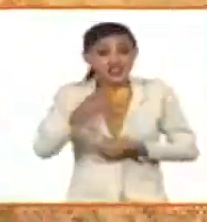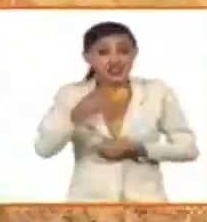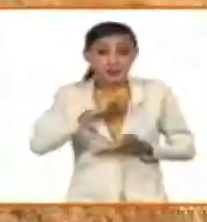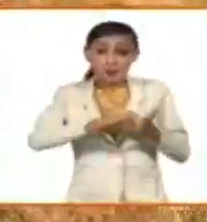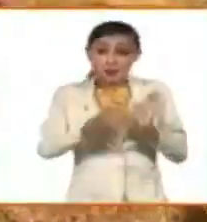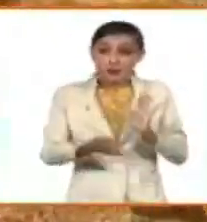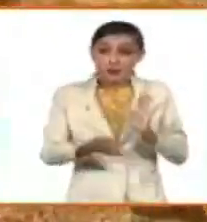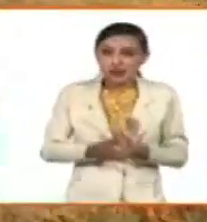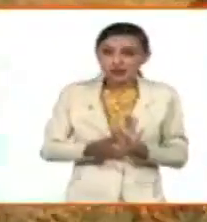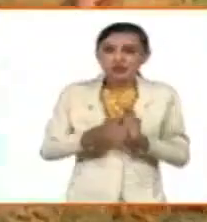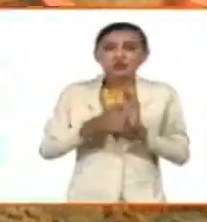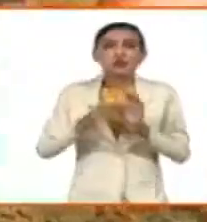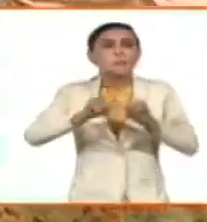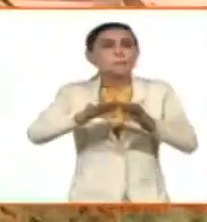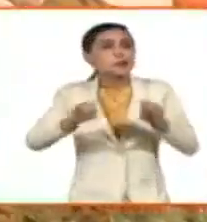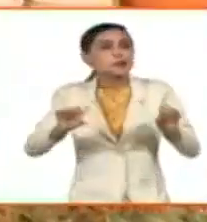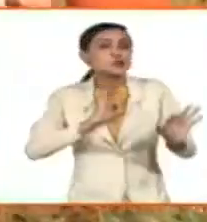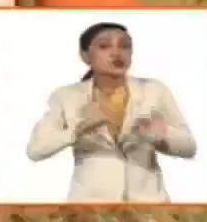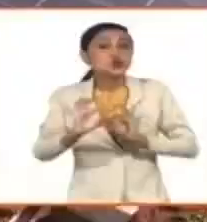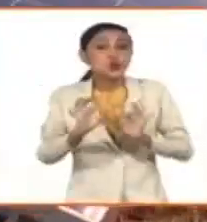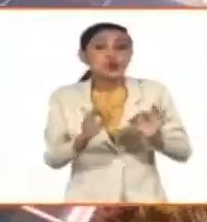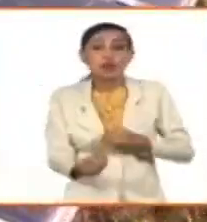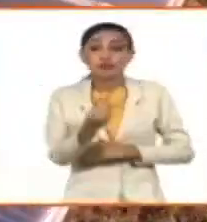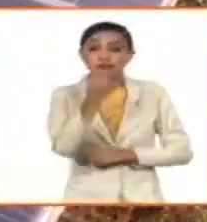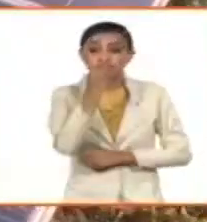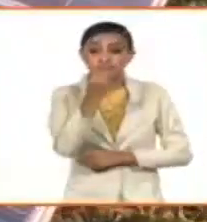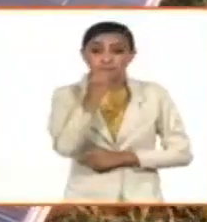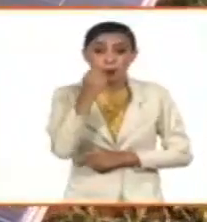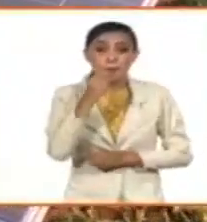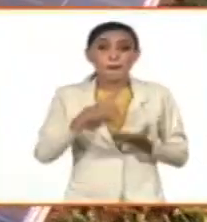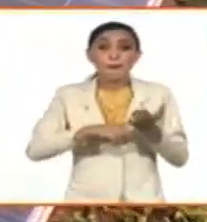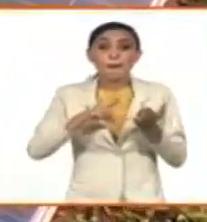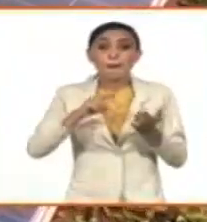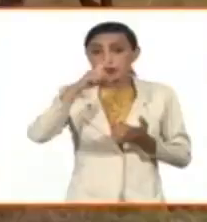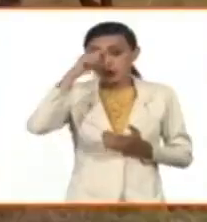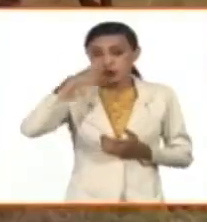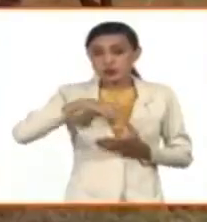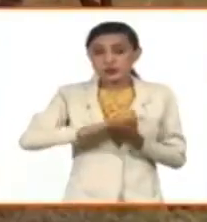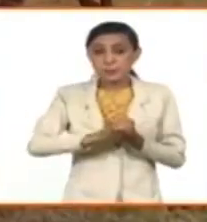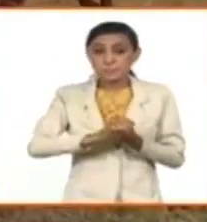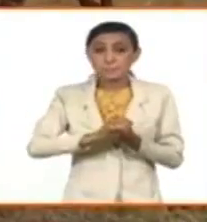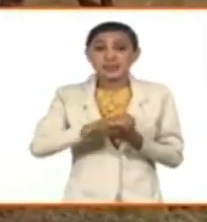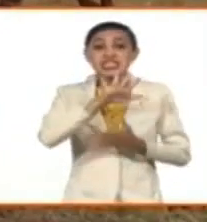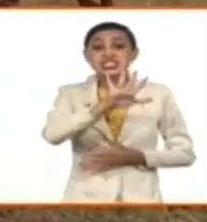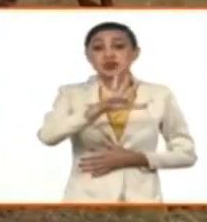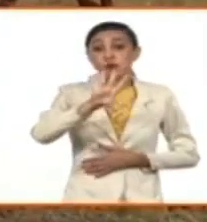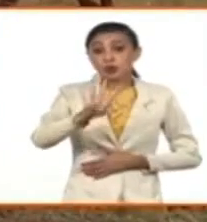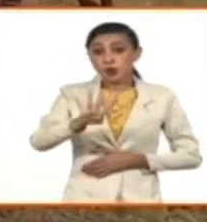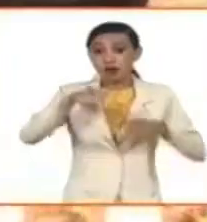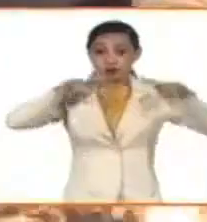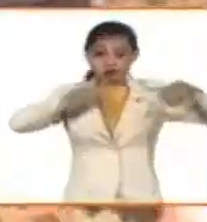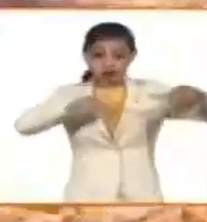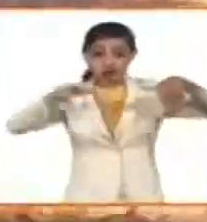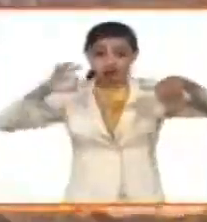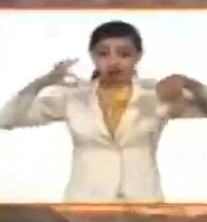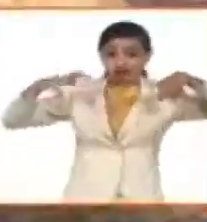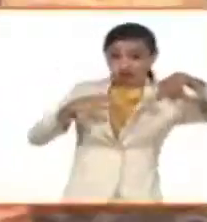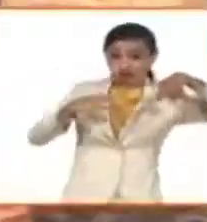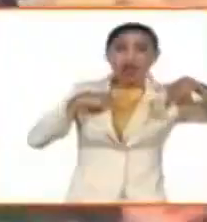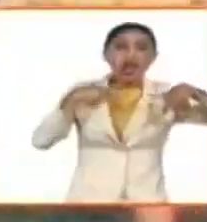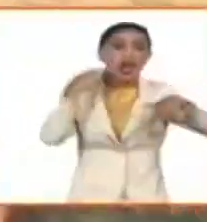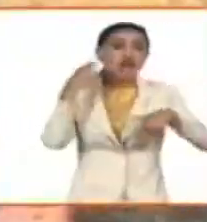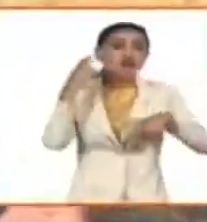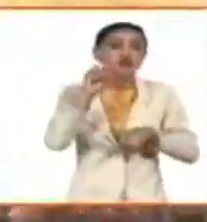de la Seguridad Alimentaria y Nutricional, PROSAN, con 54 paneles solares que desde el año 2017 permiten el